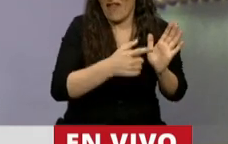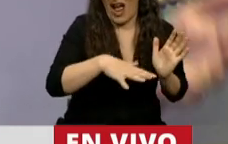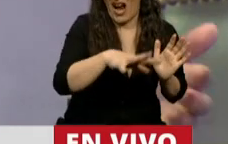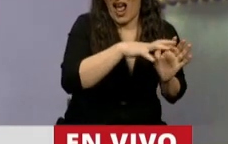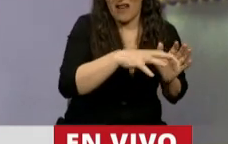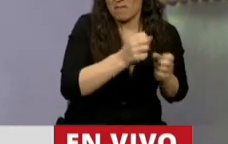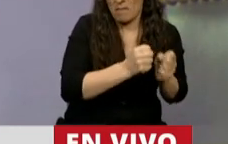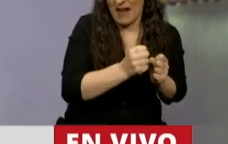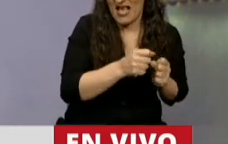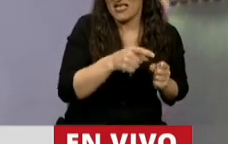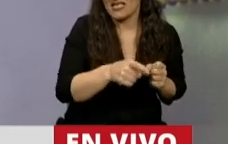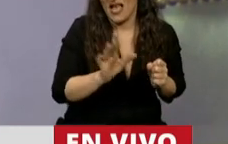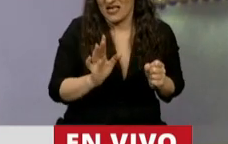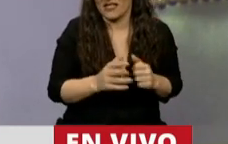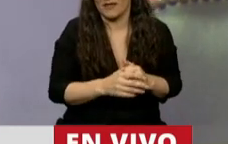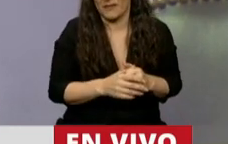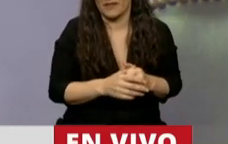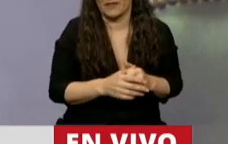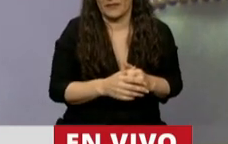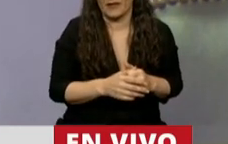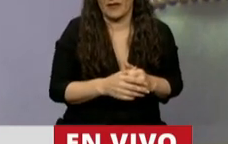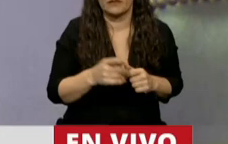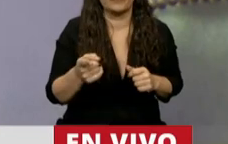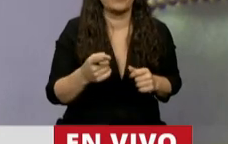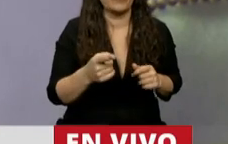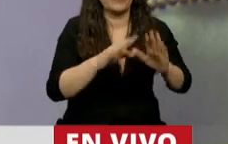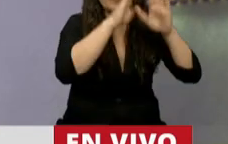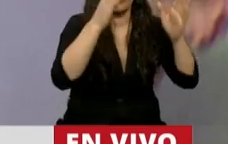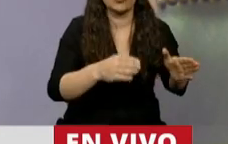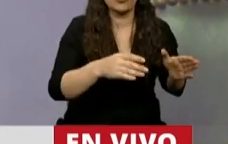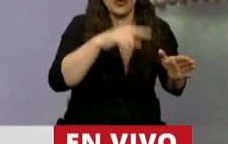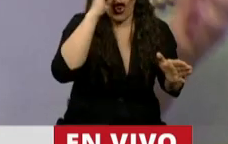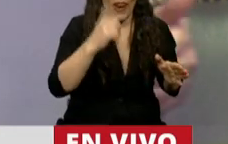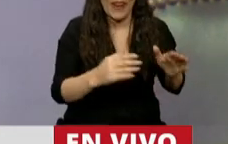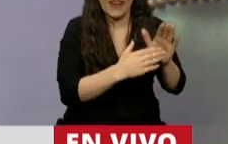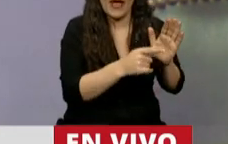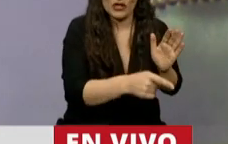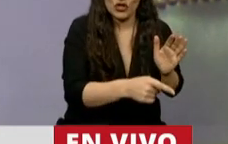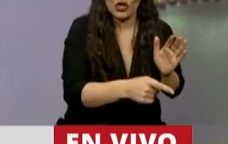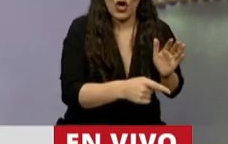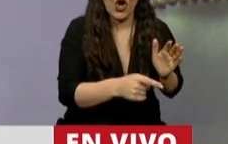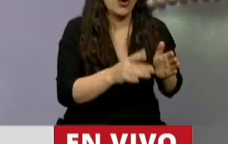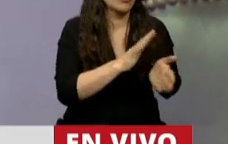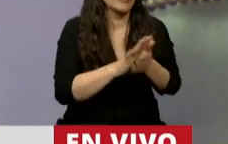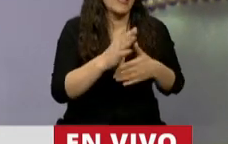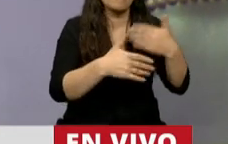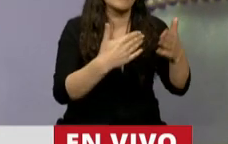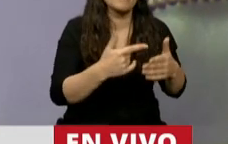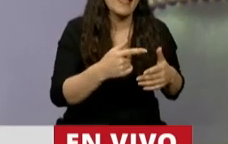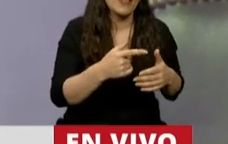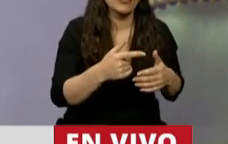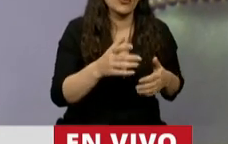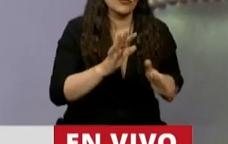quienes prestan servicios justamente en las instituciones nacionales, quienes innovan en distintos emprendimientos. Para